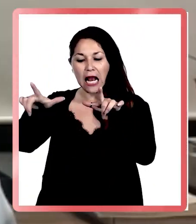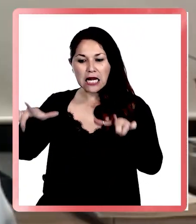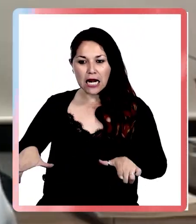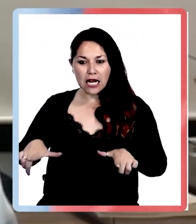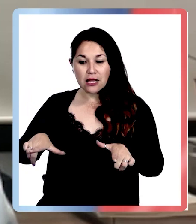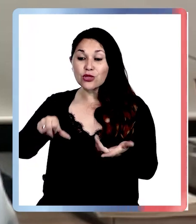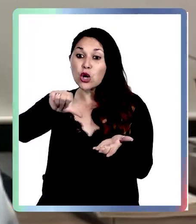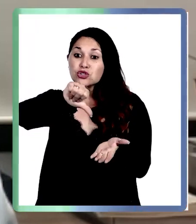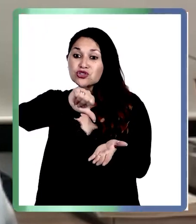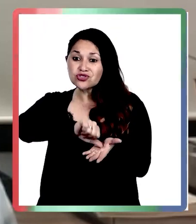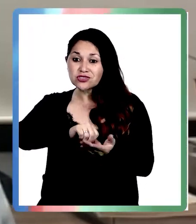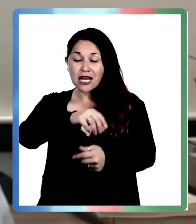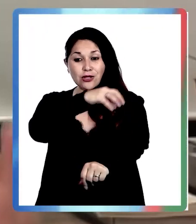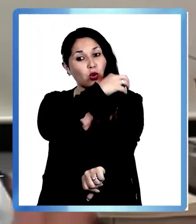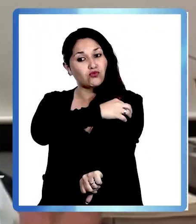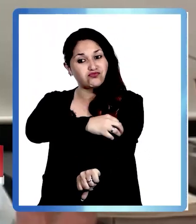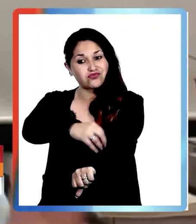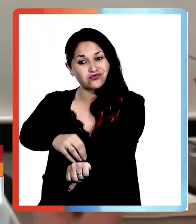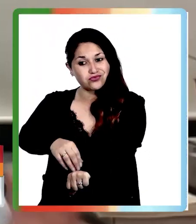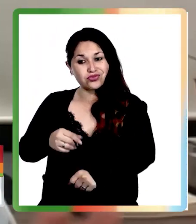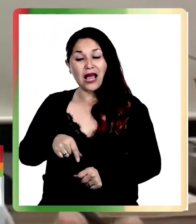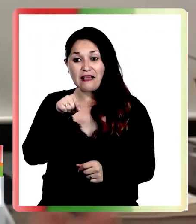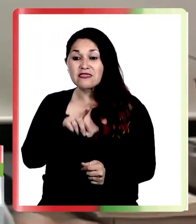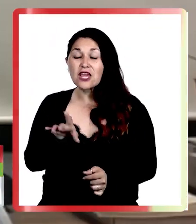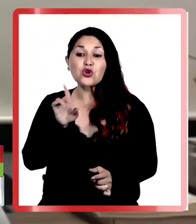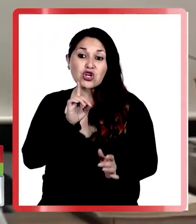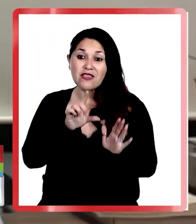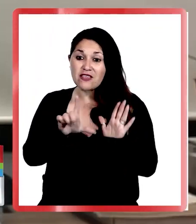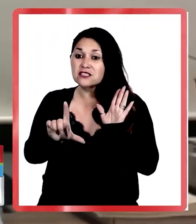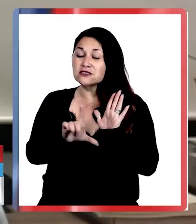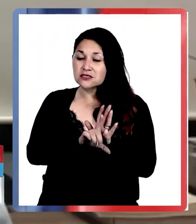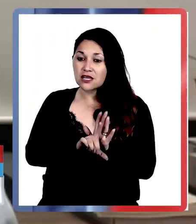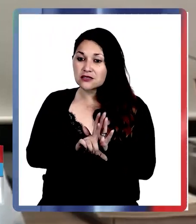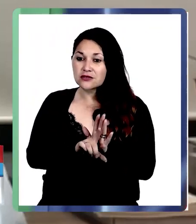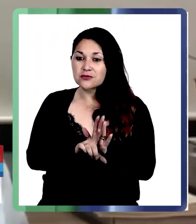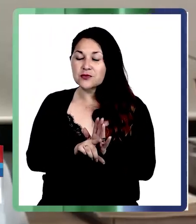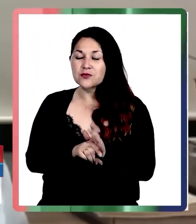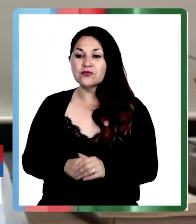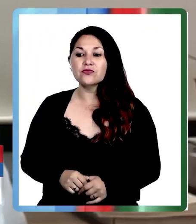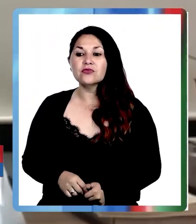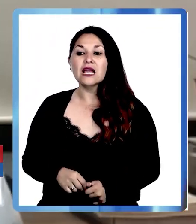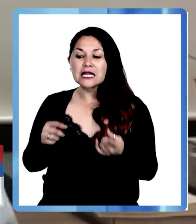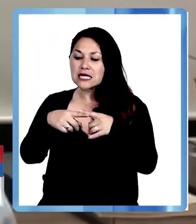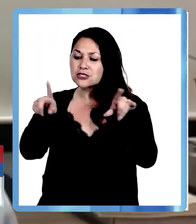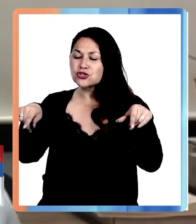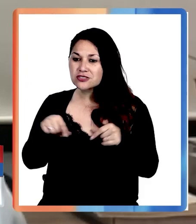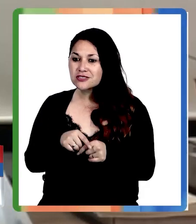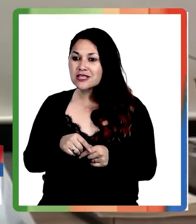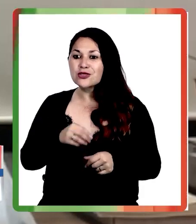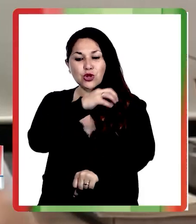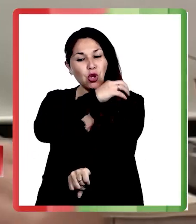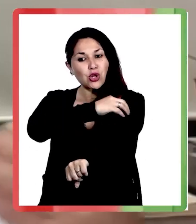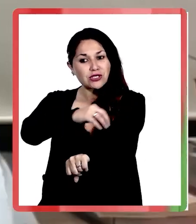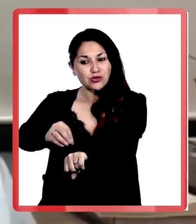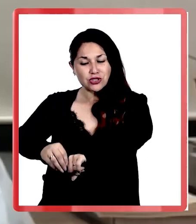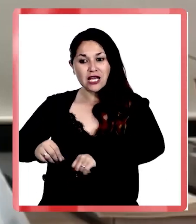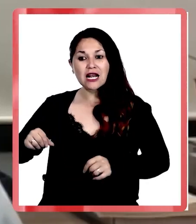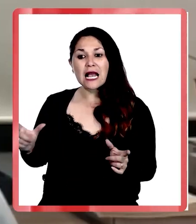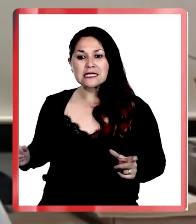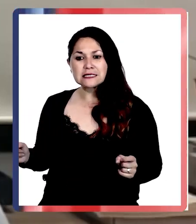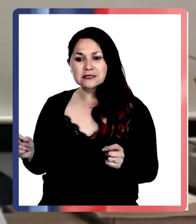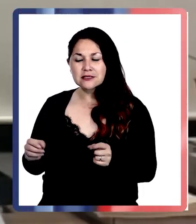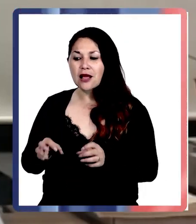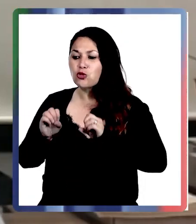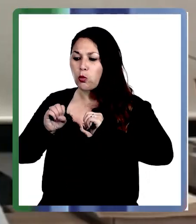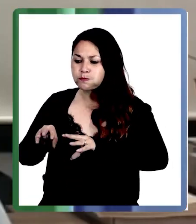regionales, porque se quedó eso en la ley, habilitar centros regionales del cáncer, tratamiento del cáncer y formar especialistas también